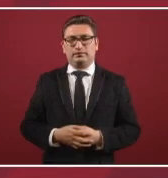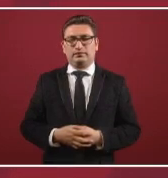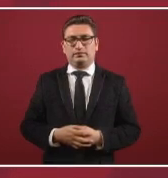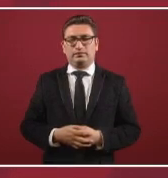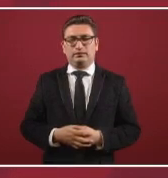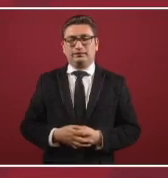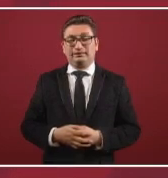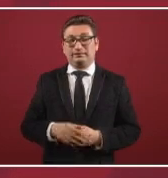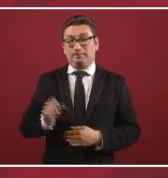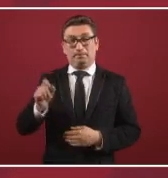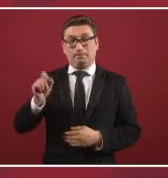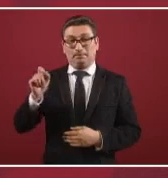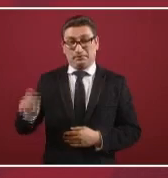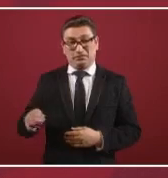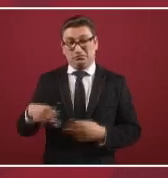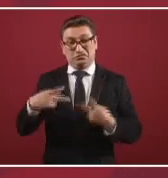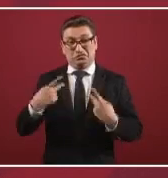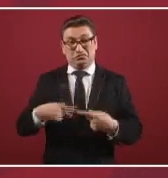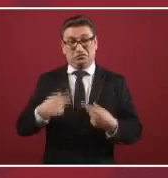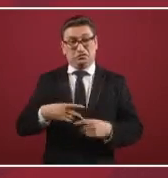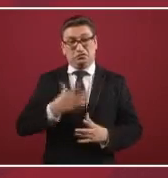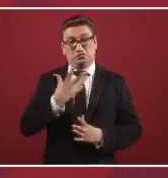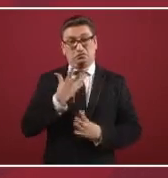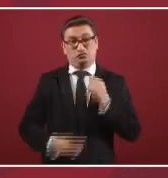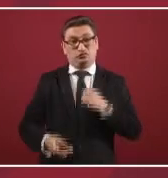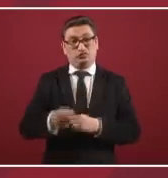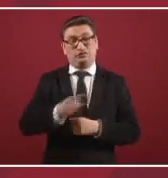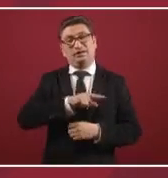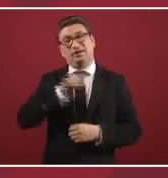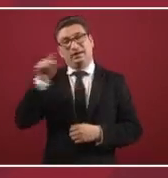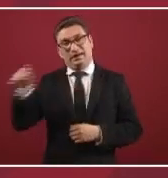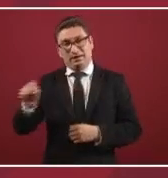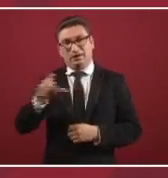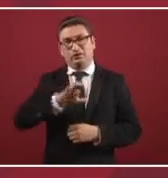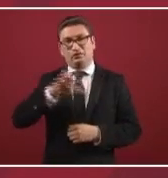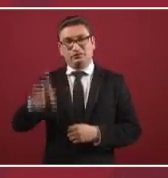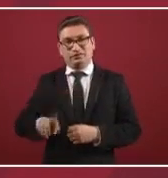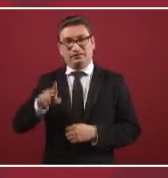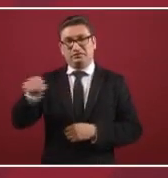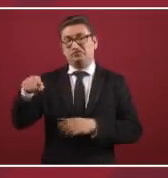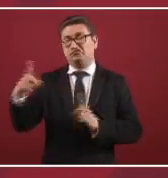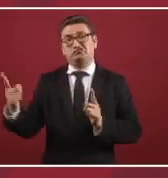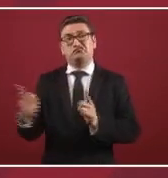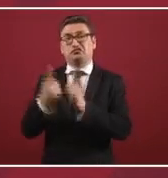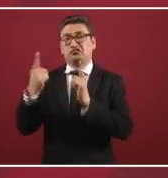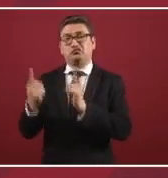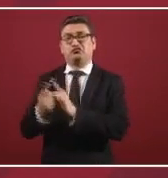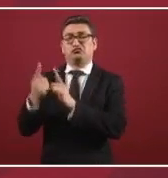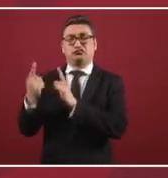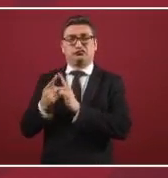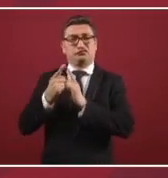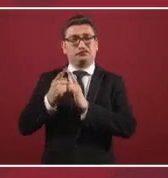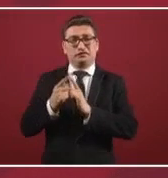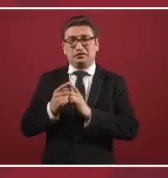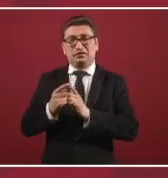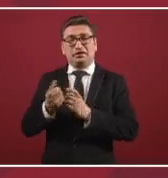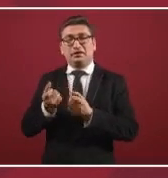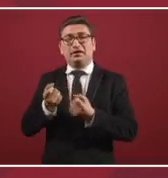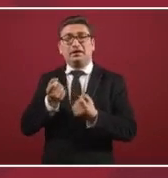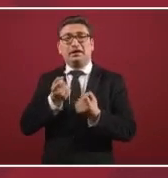en el exilio en Costa Rica. Ahí se reunieron y unos a